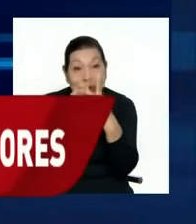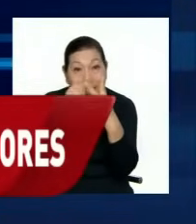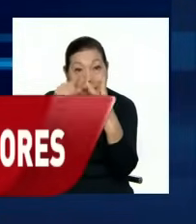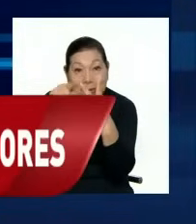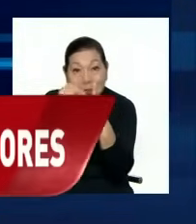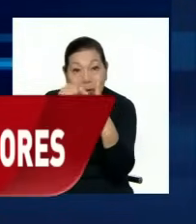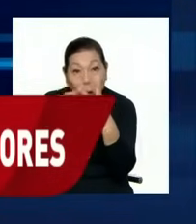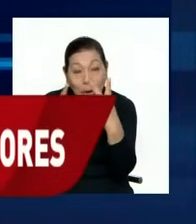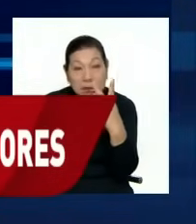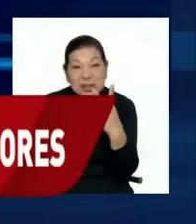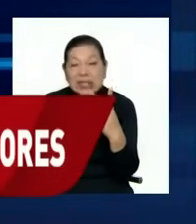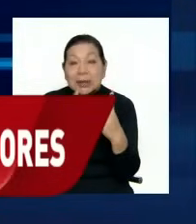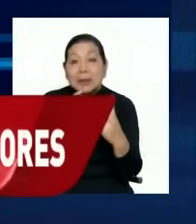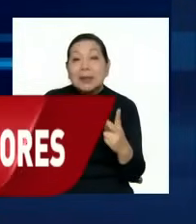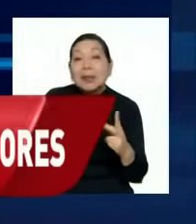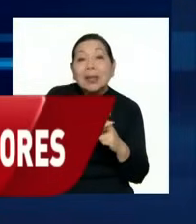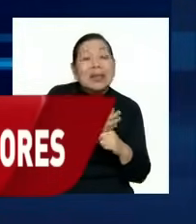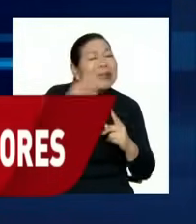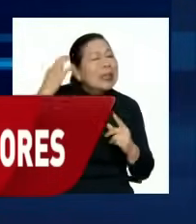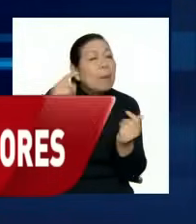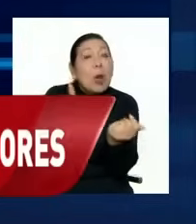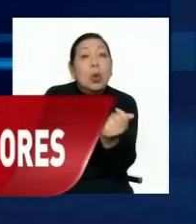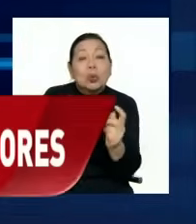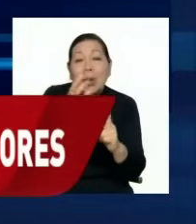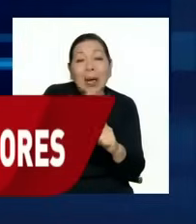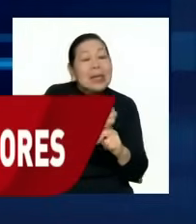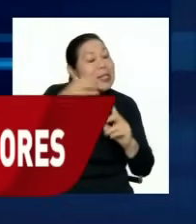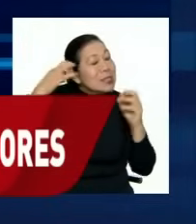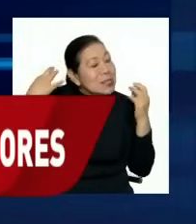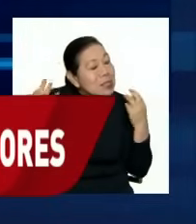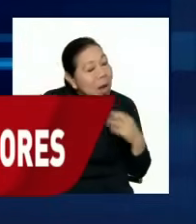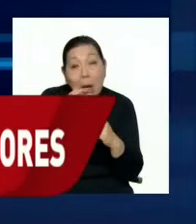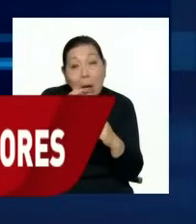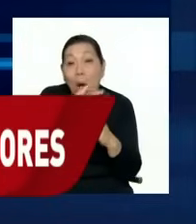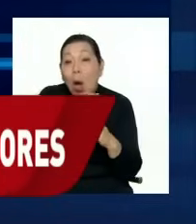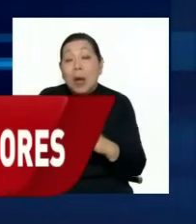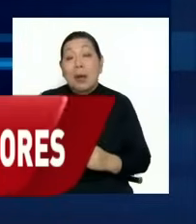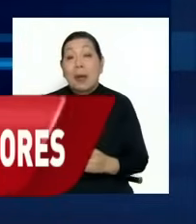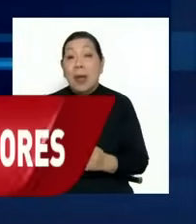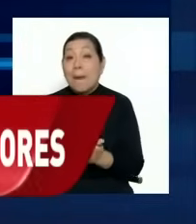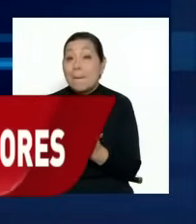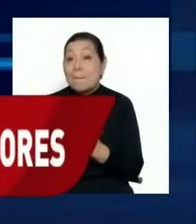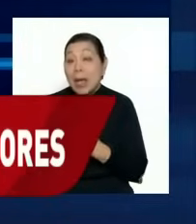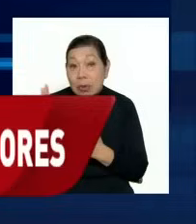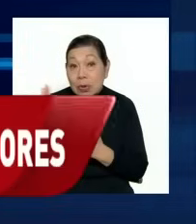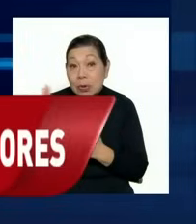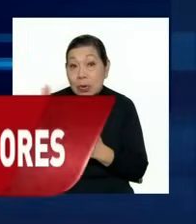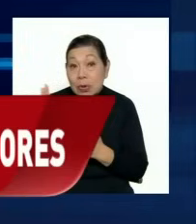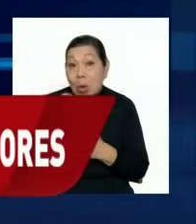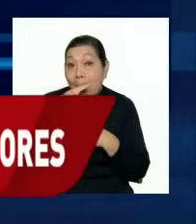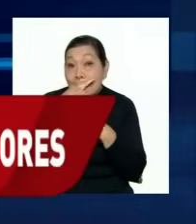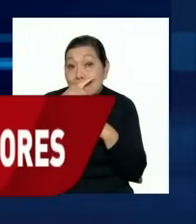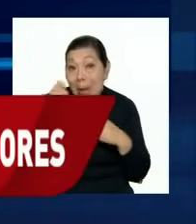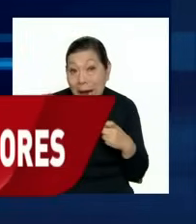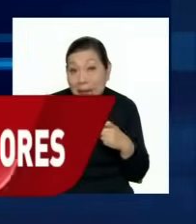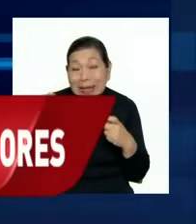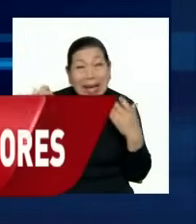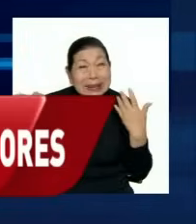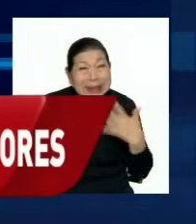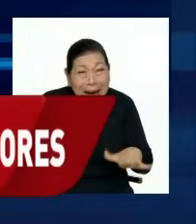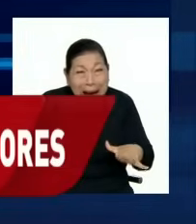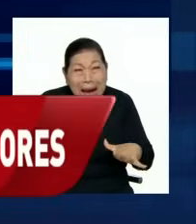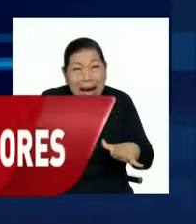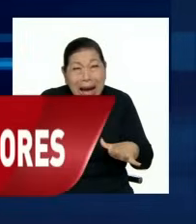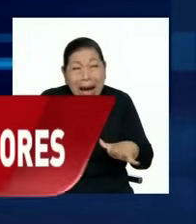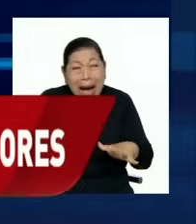dos eran secuestradores o son secuestradores ranqueados que en el mes de febrero y marzo ya